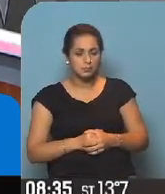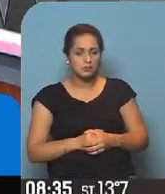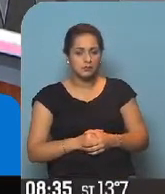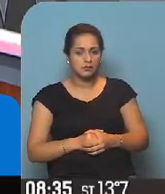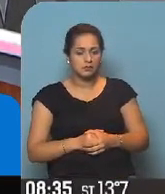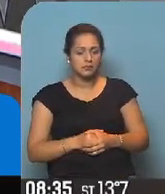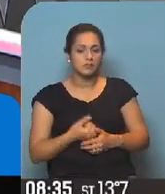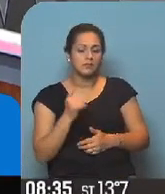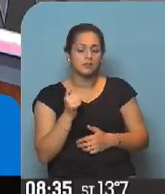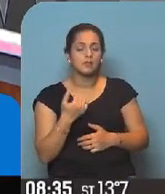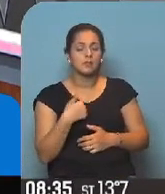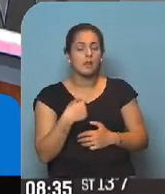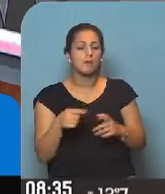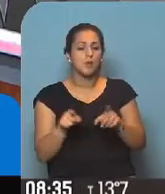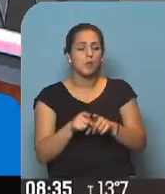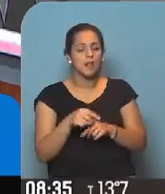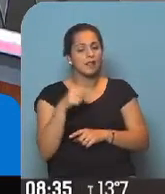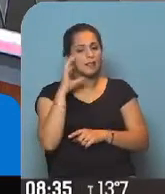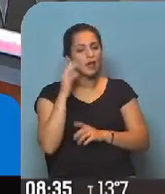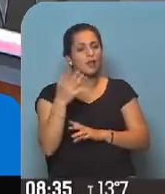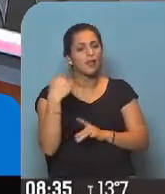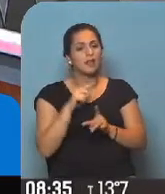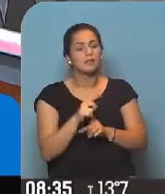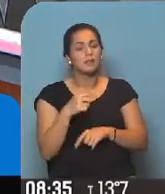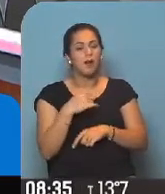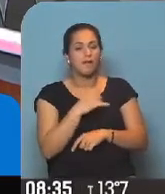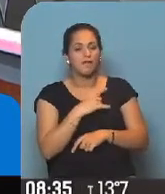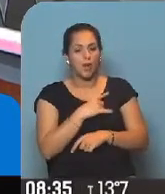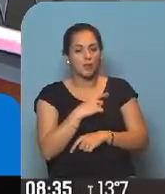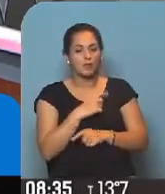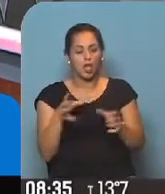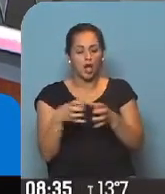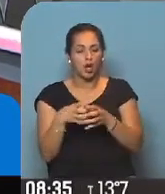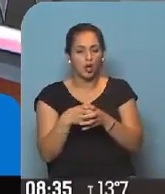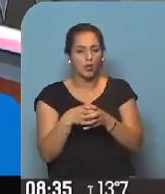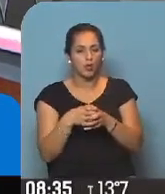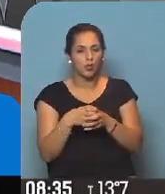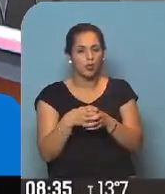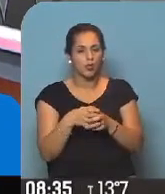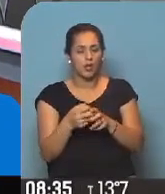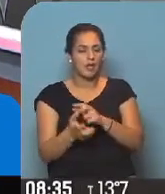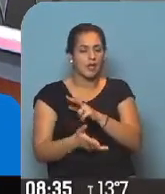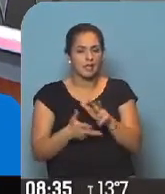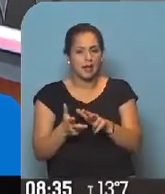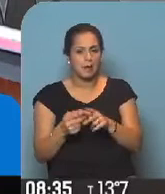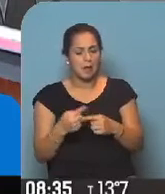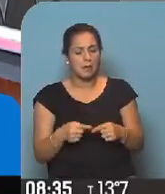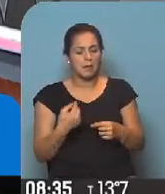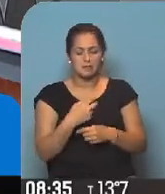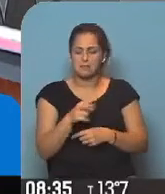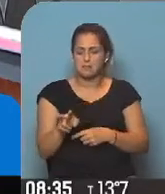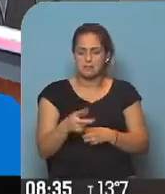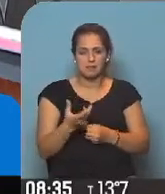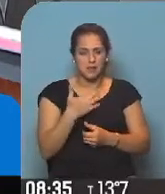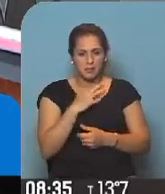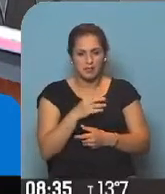para mí es como que ahora se le probar la facultad donde había un grupo de militantes troskos que planteaban cosas que no sabía entendía que